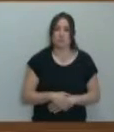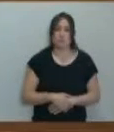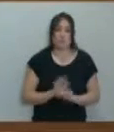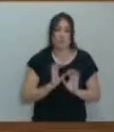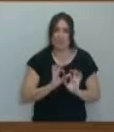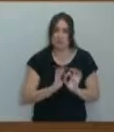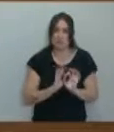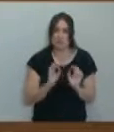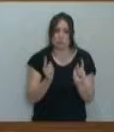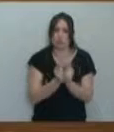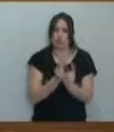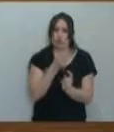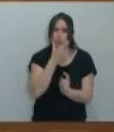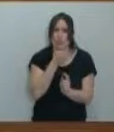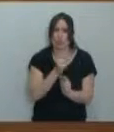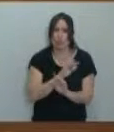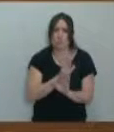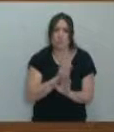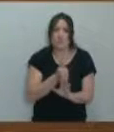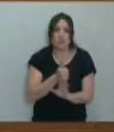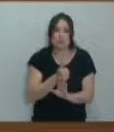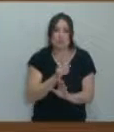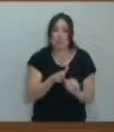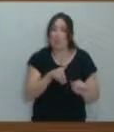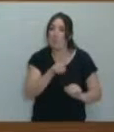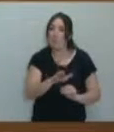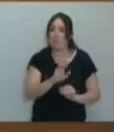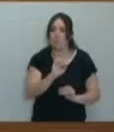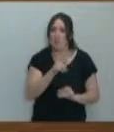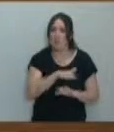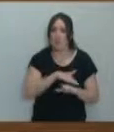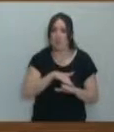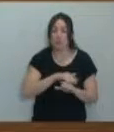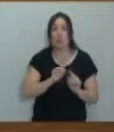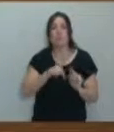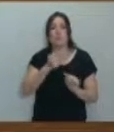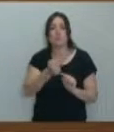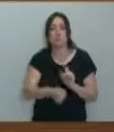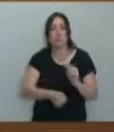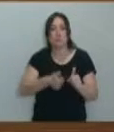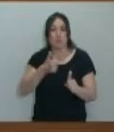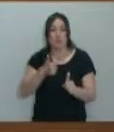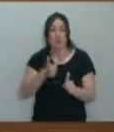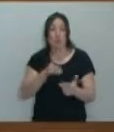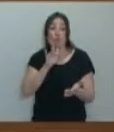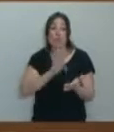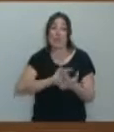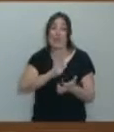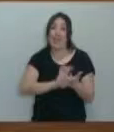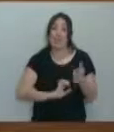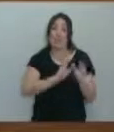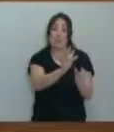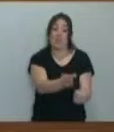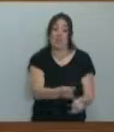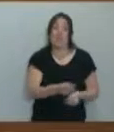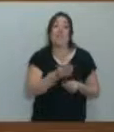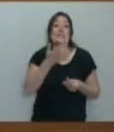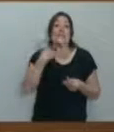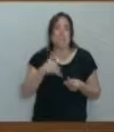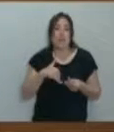Así, sencillo, nada más que eso. Es el primer paso. Después vendrán otros. Y cuando lo tengamos en nuestro poder, a partir de